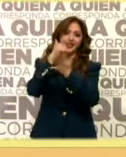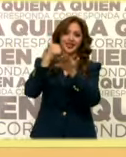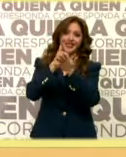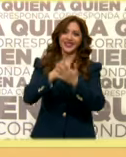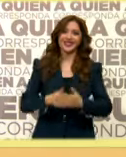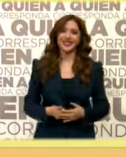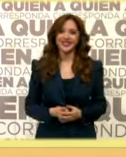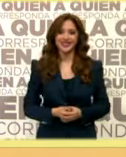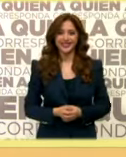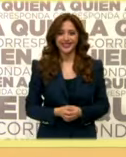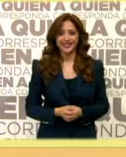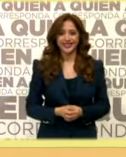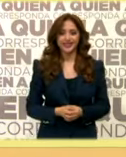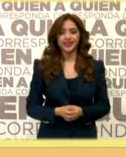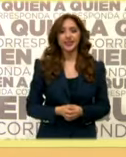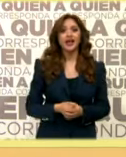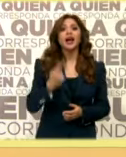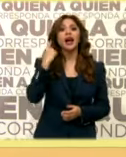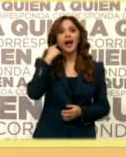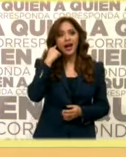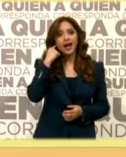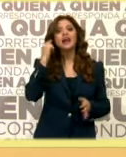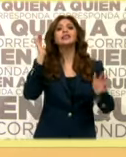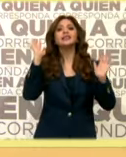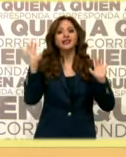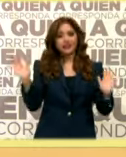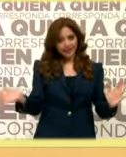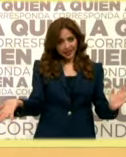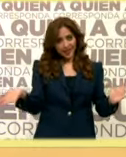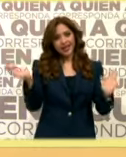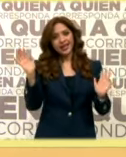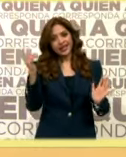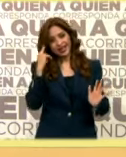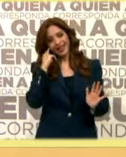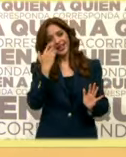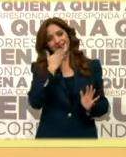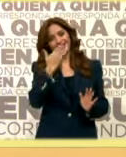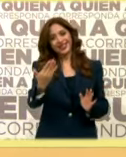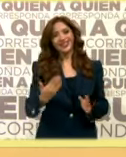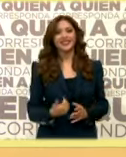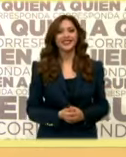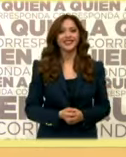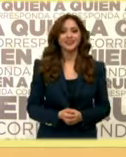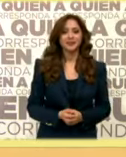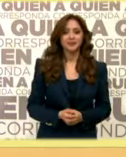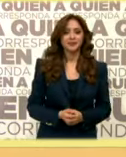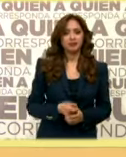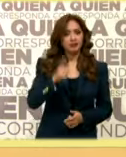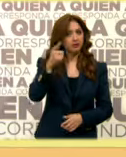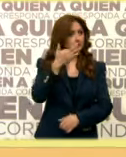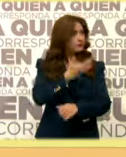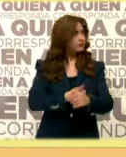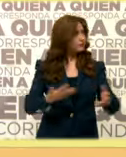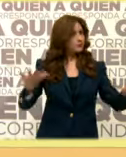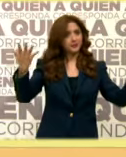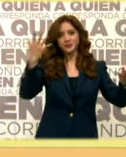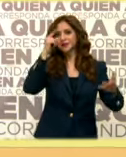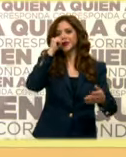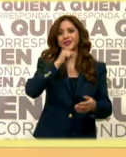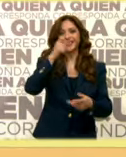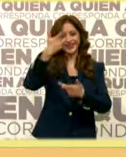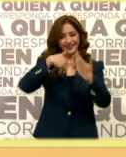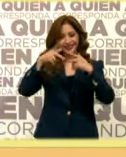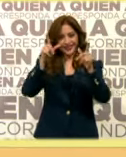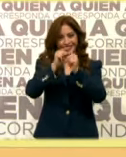parece perfecto. Ah, ya te escucho. Ahora sí. A eso. Ya muy tarde, ¿eh? Los dejo. Ahorita